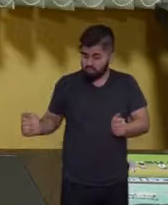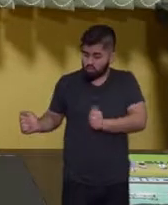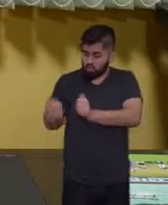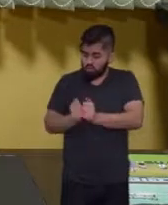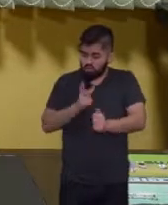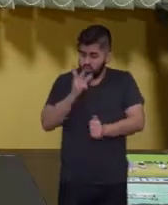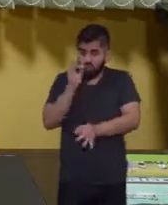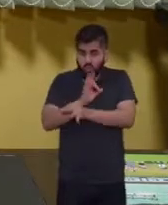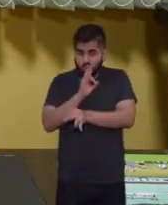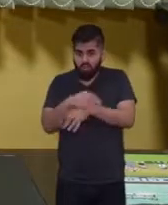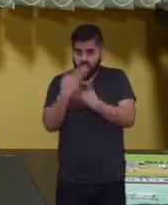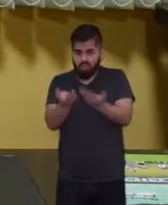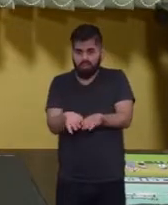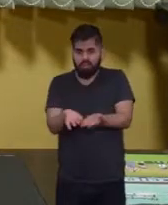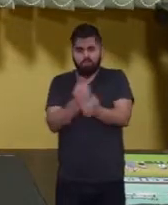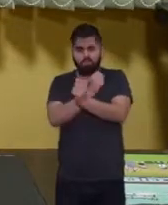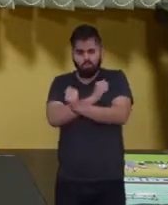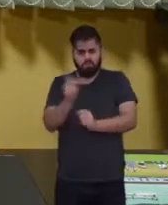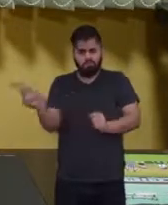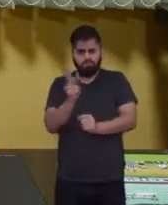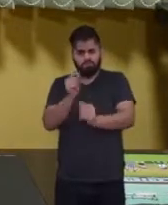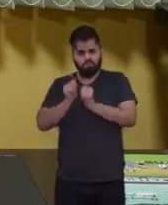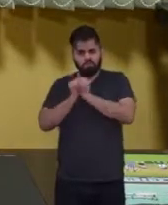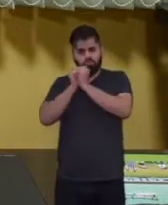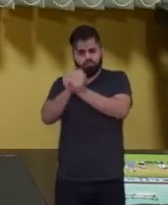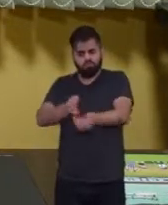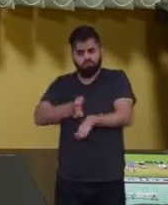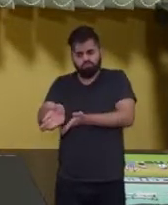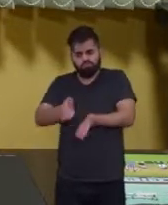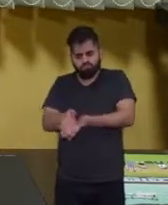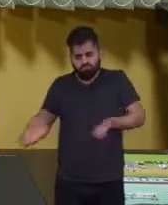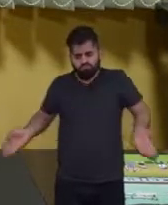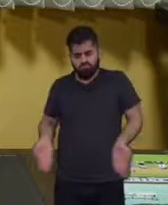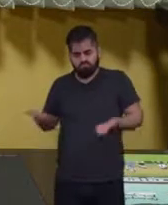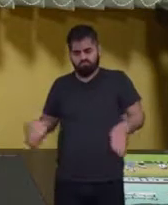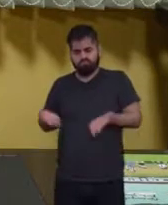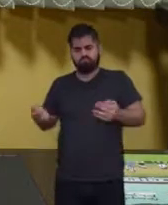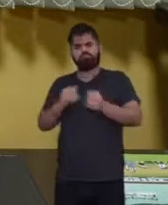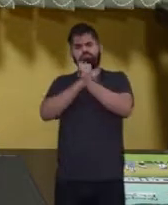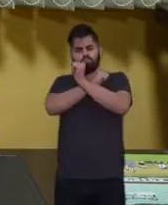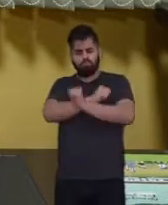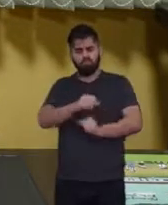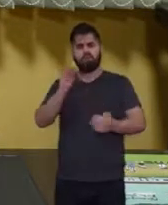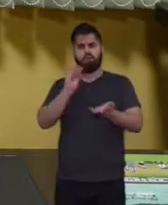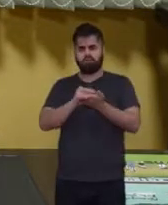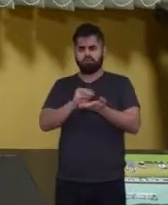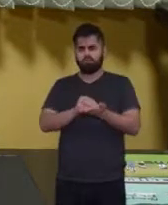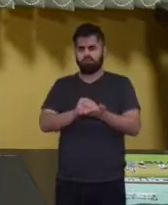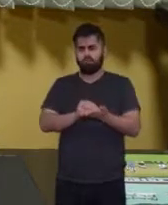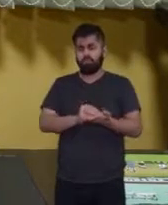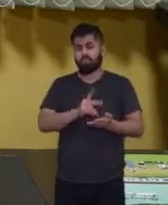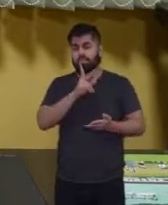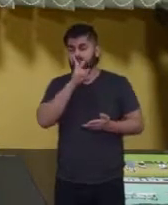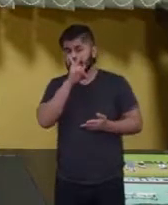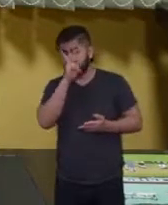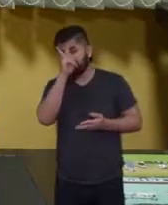que podés darle el proceso de acompañamiento de ese sueño para que se cumpla sus sueños. Y es posible cumplirlo.